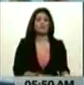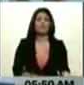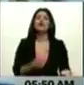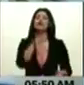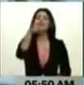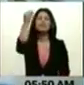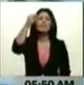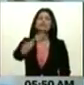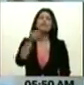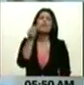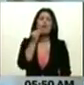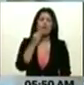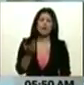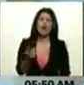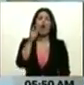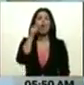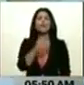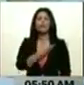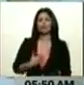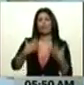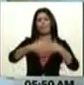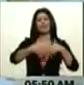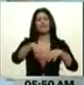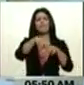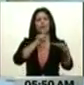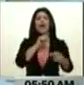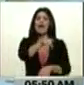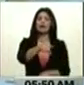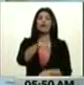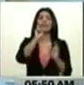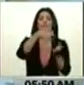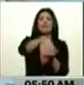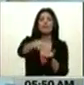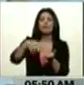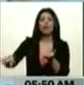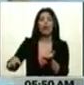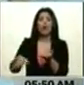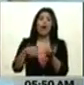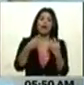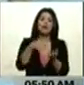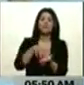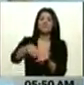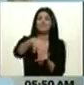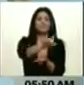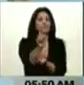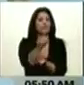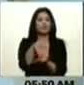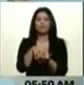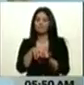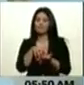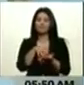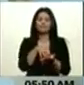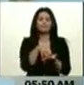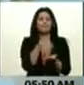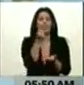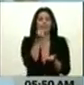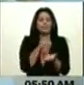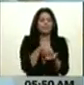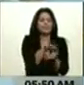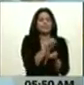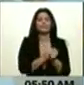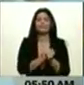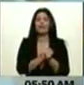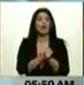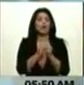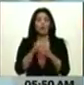tema de trampa en la distribución, y el gobierno nacional no controla la cadena